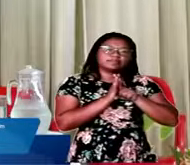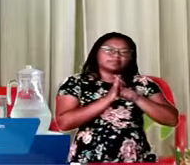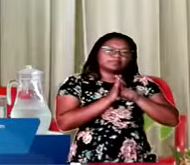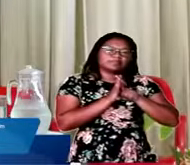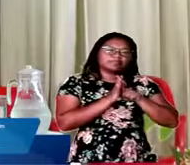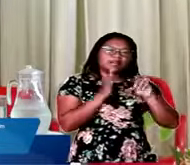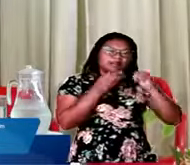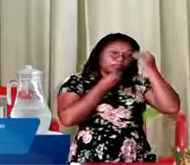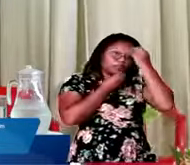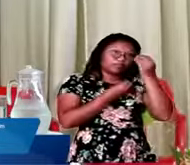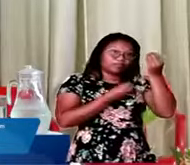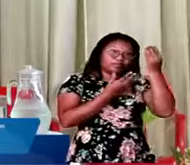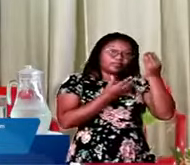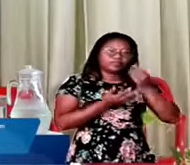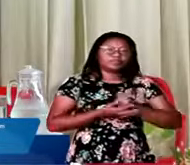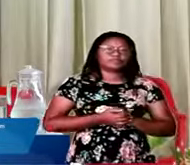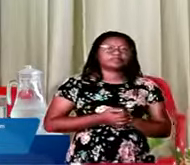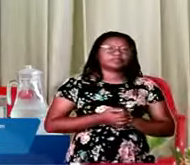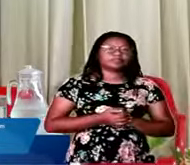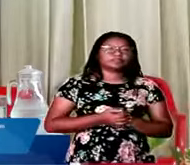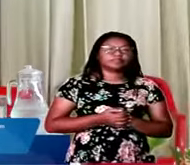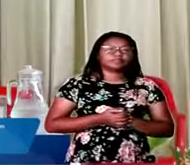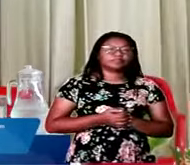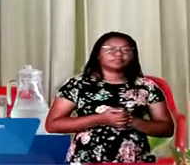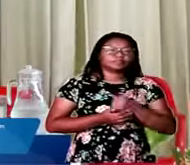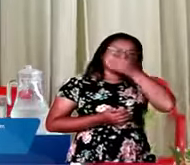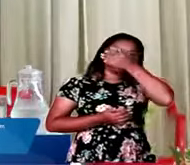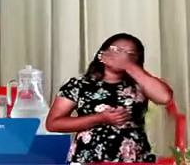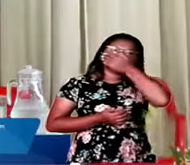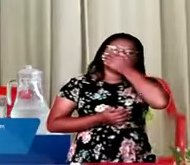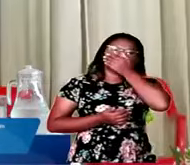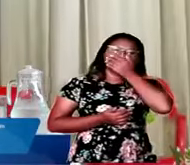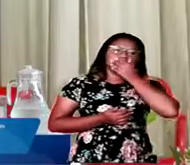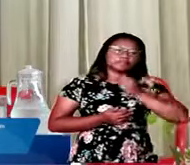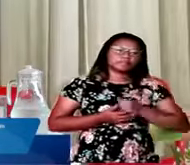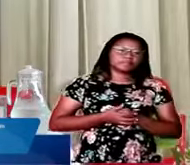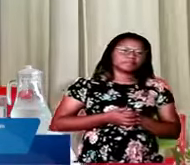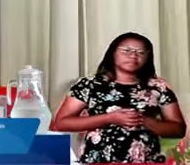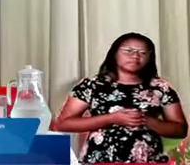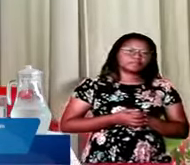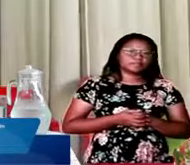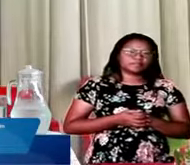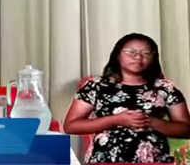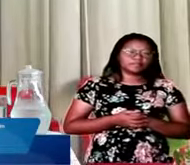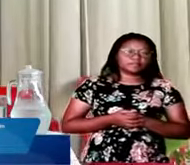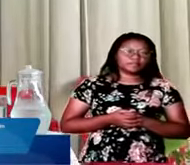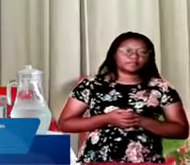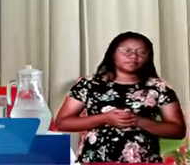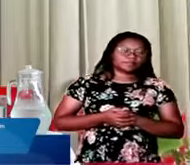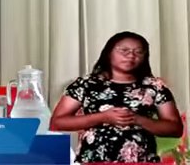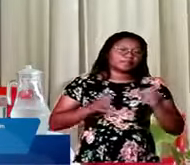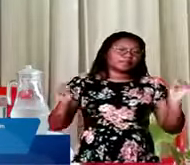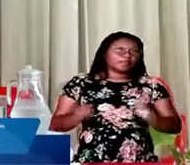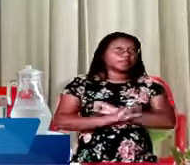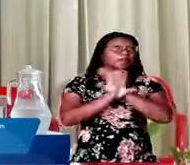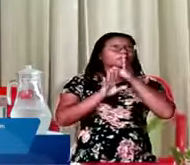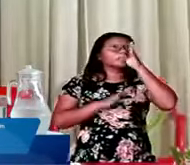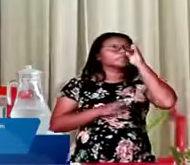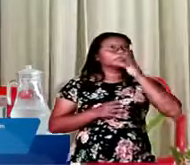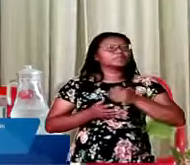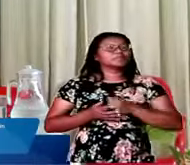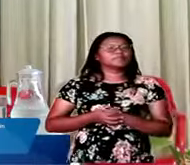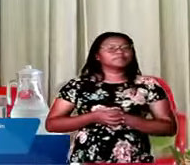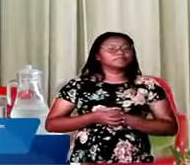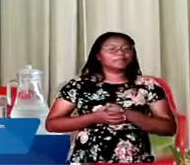Dios y ama al prójimo, puede guardar todos los mandamientos con toda facilidad. Gloria al Señor.